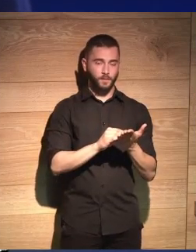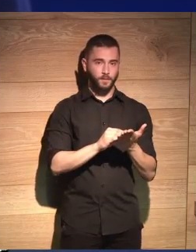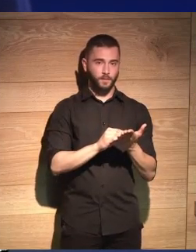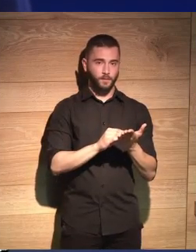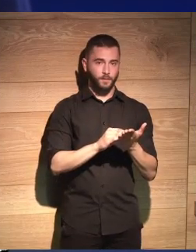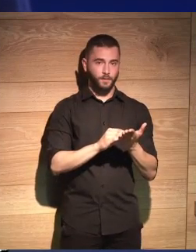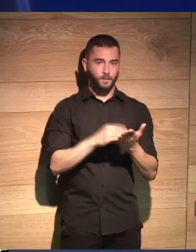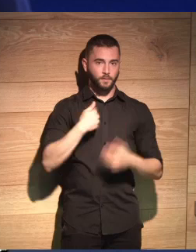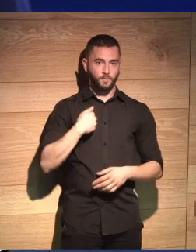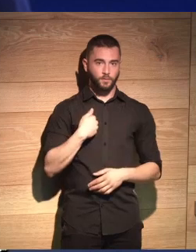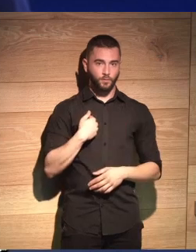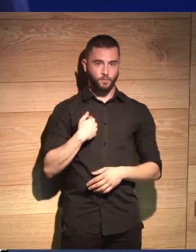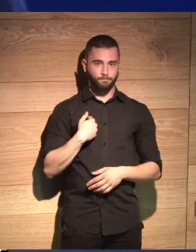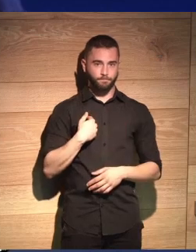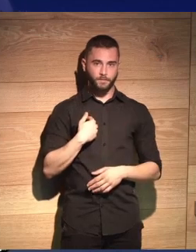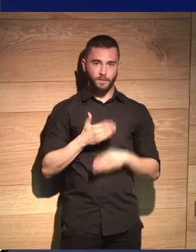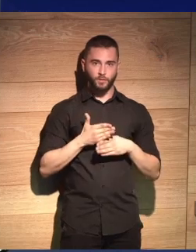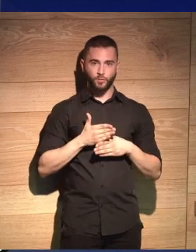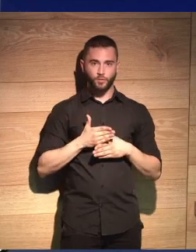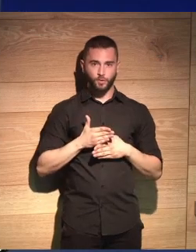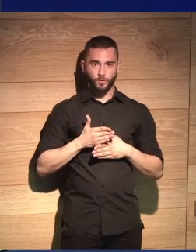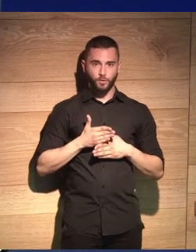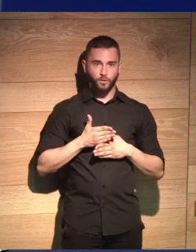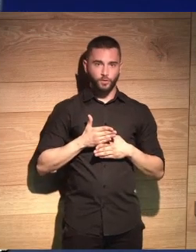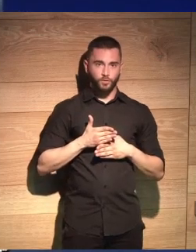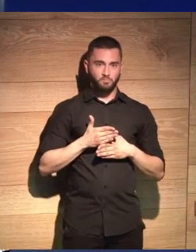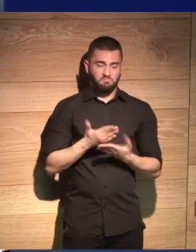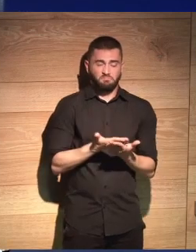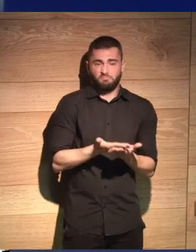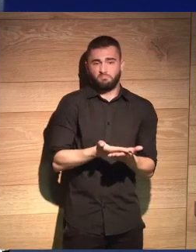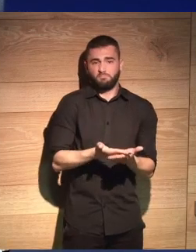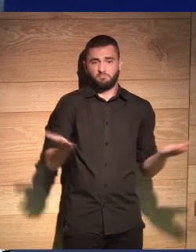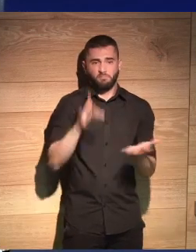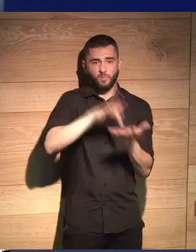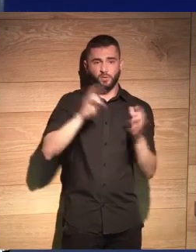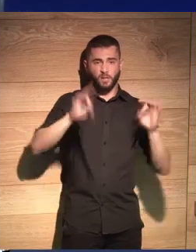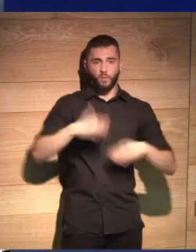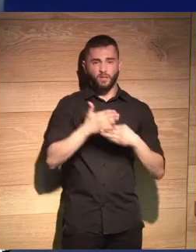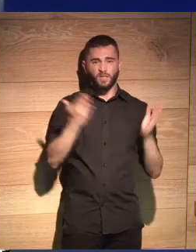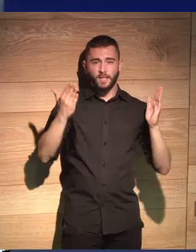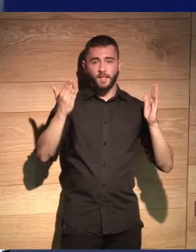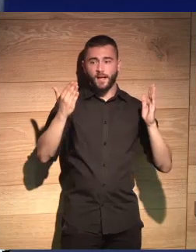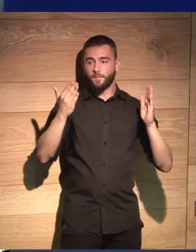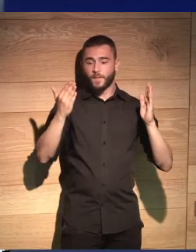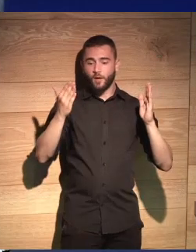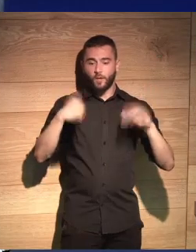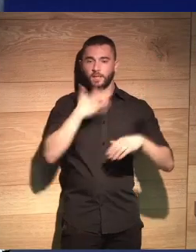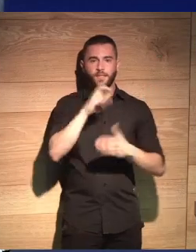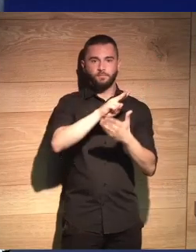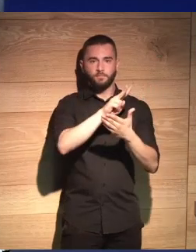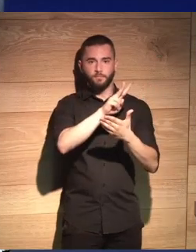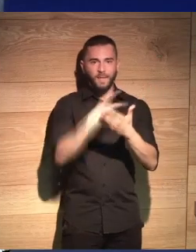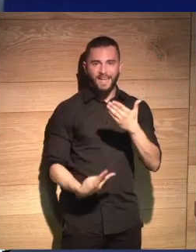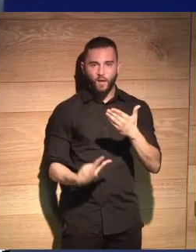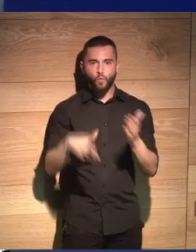reconozco la insuficiencia yo creo que le pasa a cualquier persona que sea bilingüe o que hable más de una lengua, más de